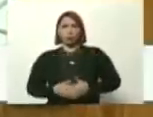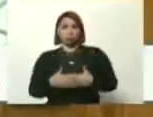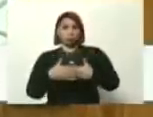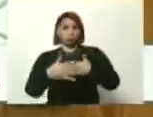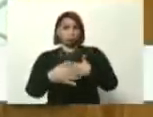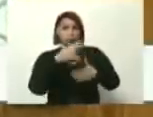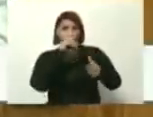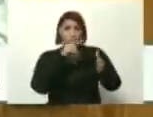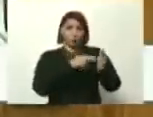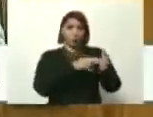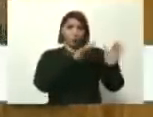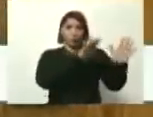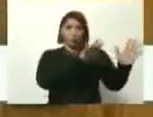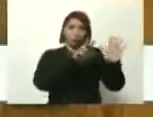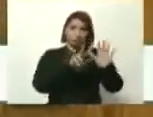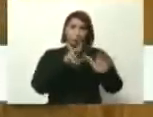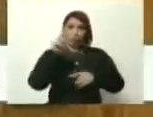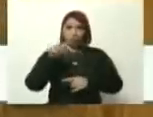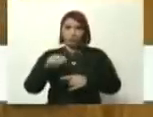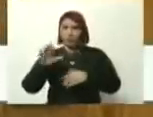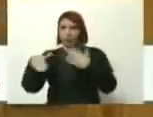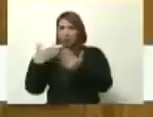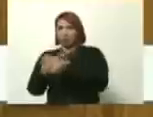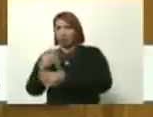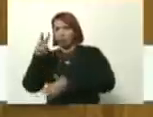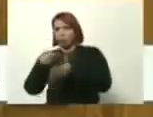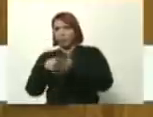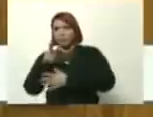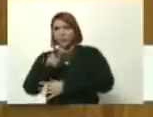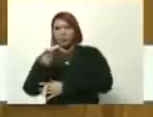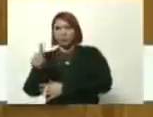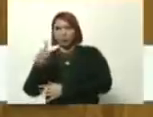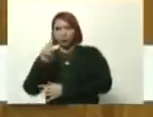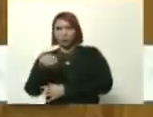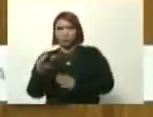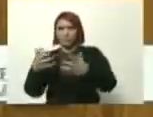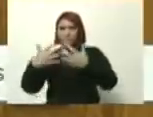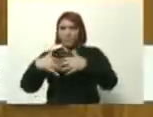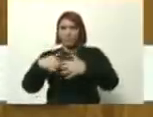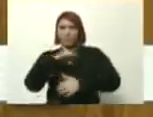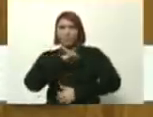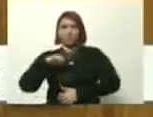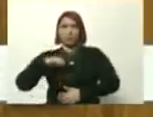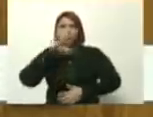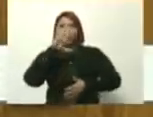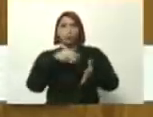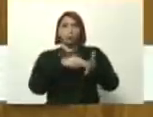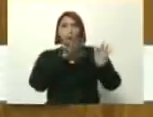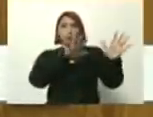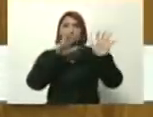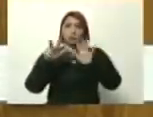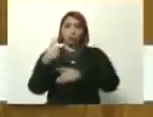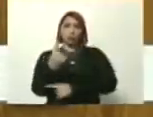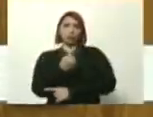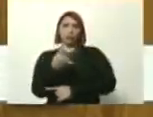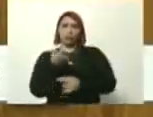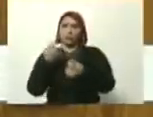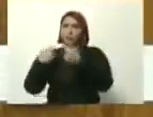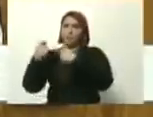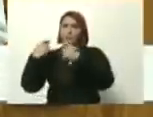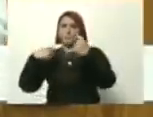2018 y el año 2021, el sector privado en el 2018 solamente importaba